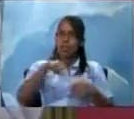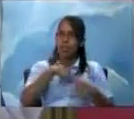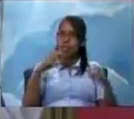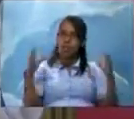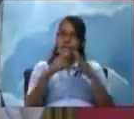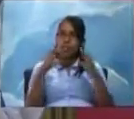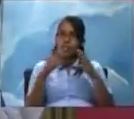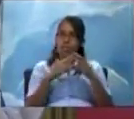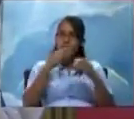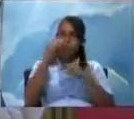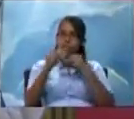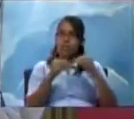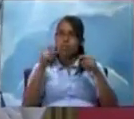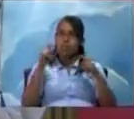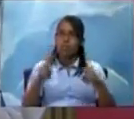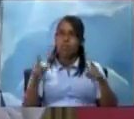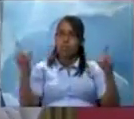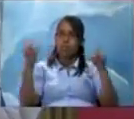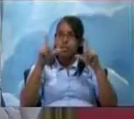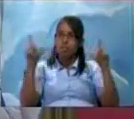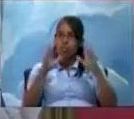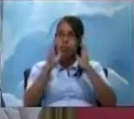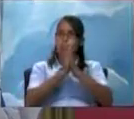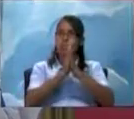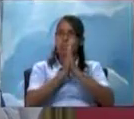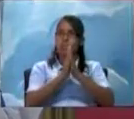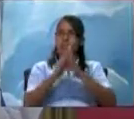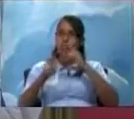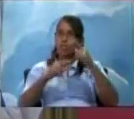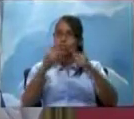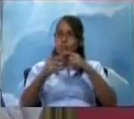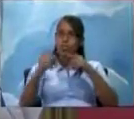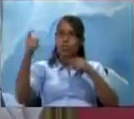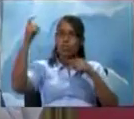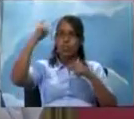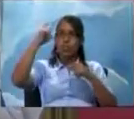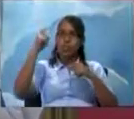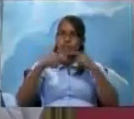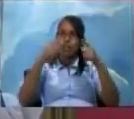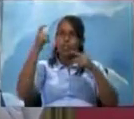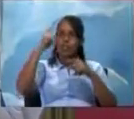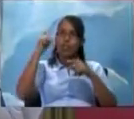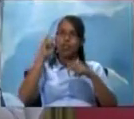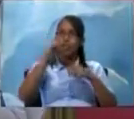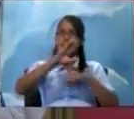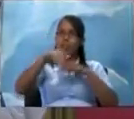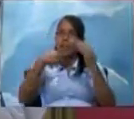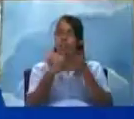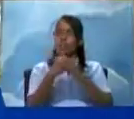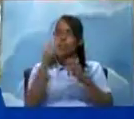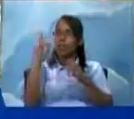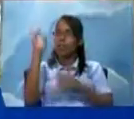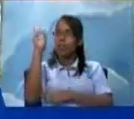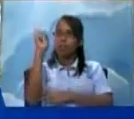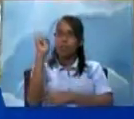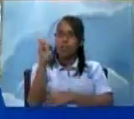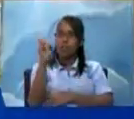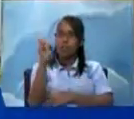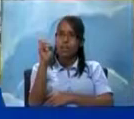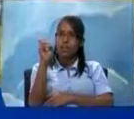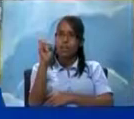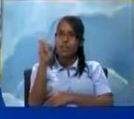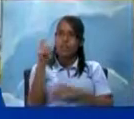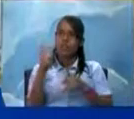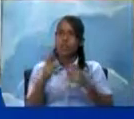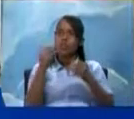nos reunimos y hacemos, pues, escuchamos los matutinos allí todos los días, de lunes a viernes. Tú eres